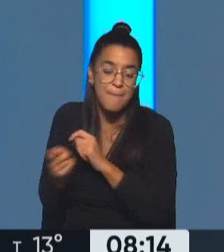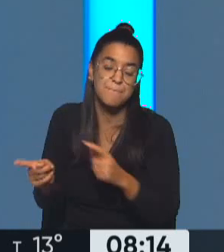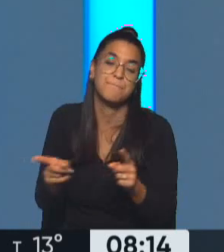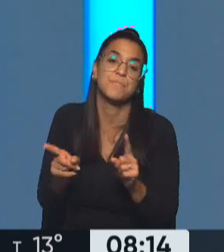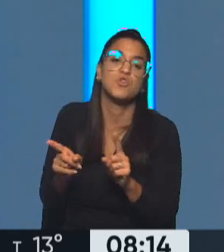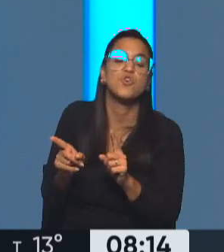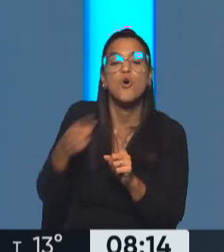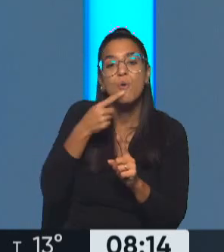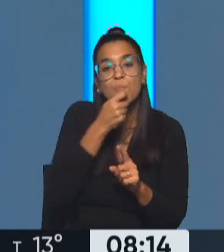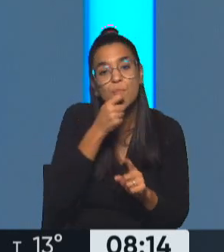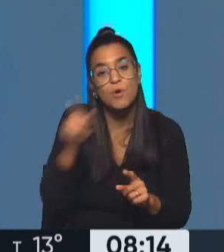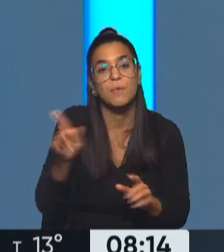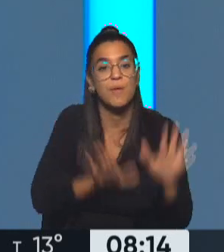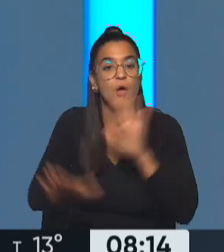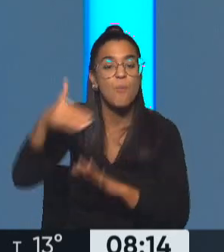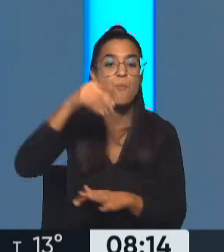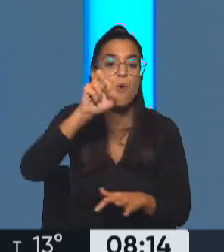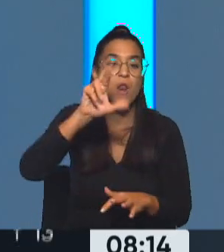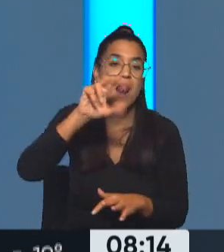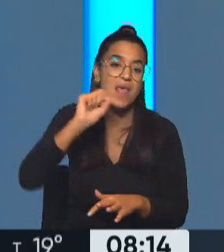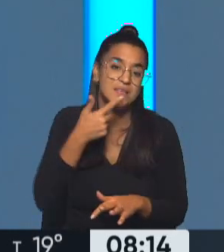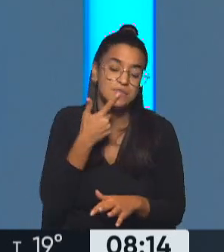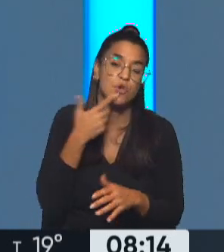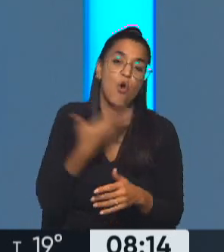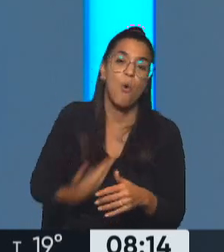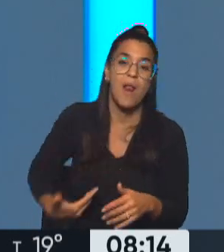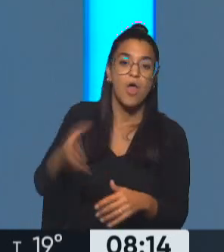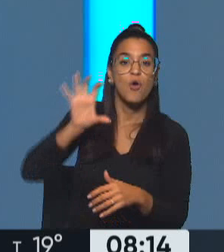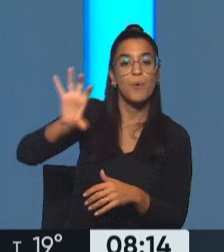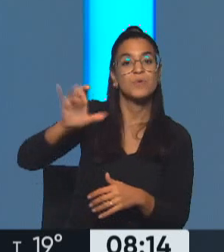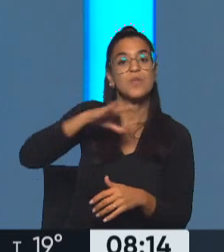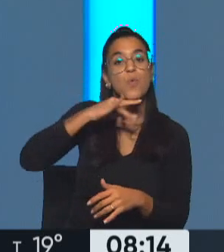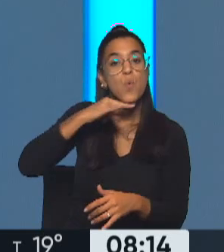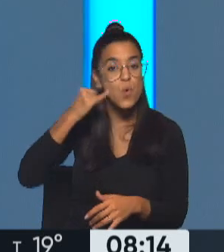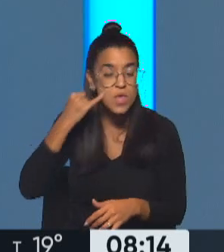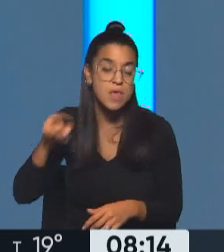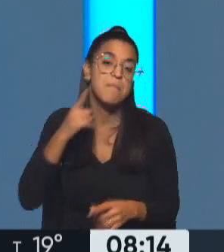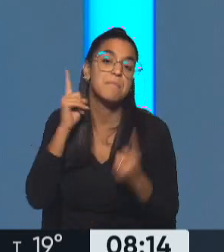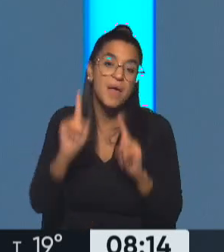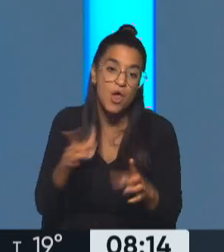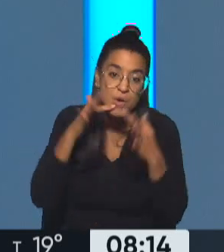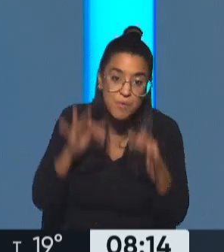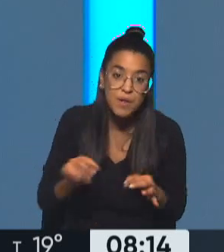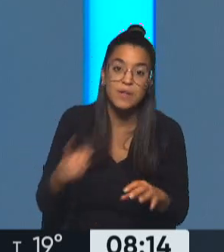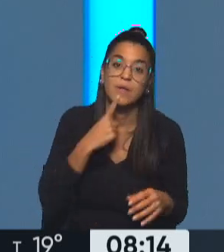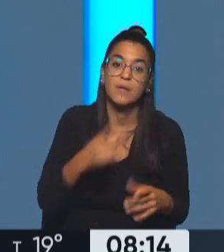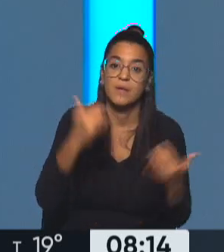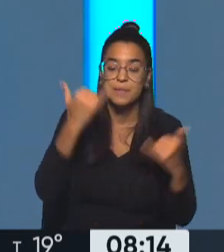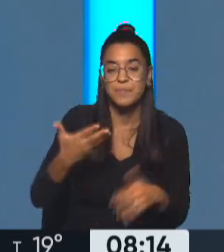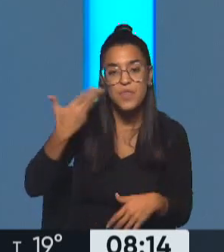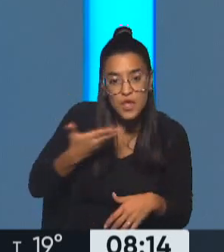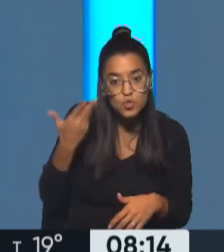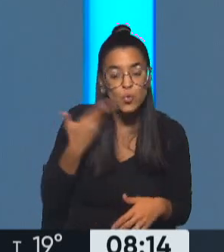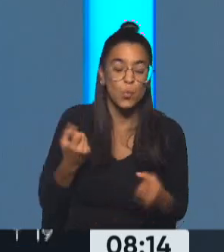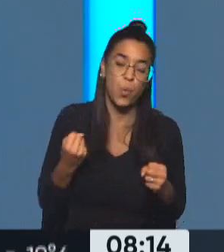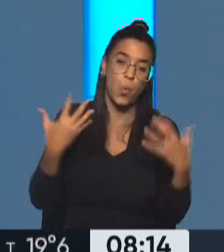alistando como por ejemplo gerardo morales el gobernador de la de jujuy sí es cierto que vamos a escuchar un discurso mucho